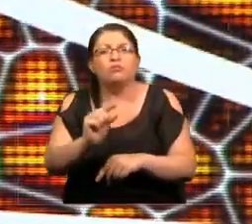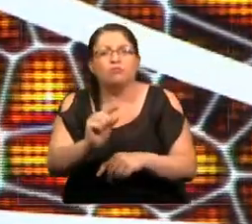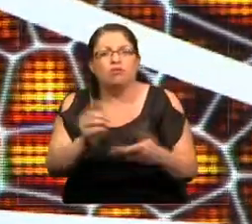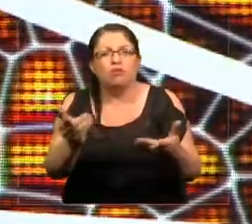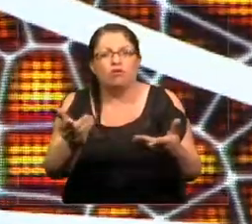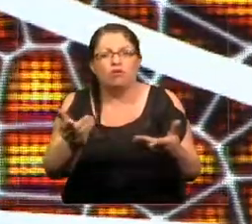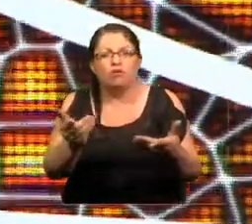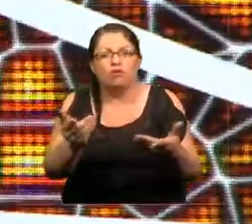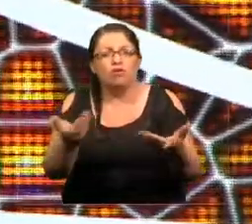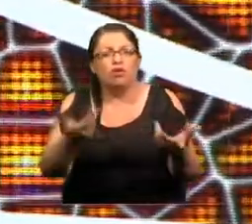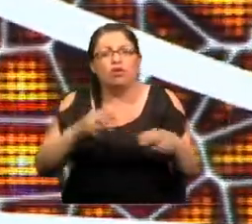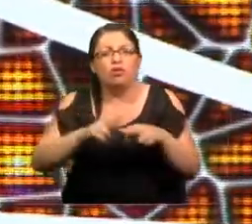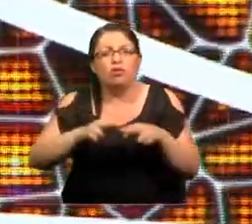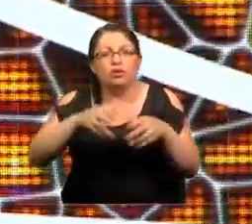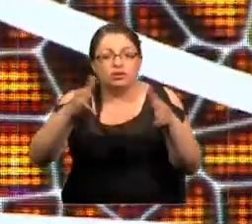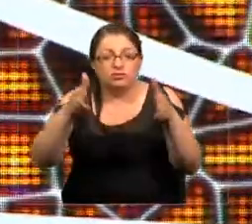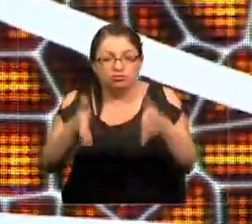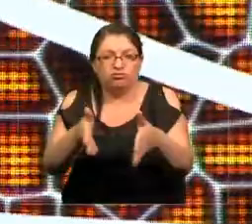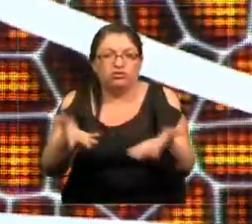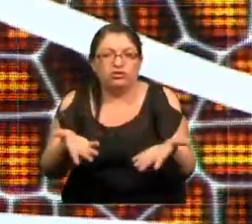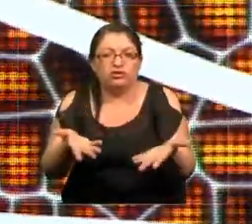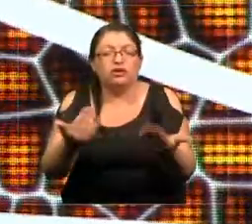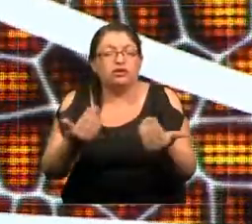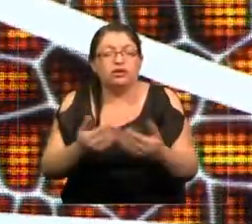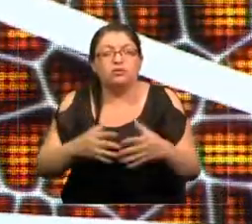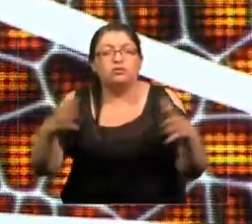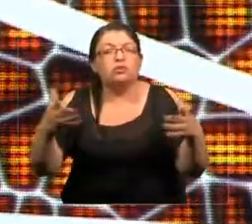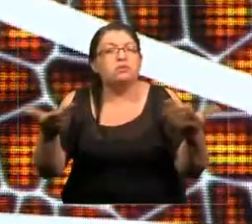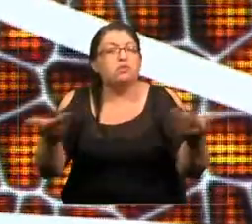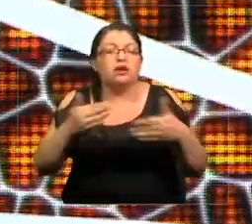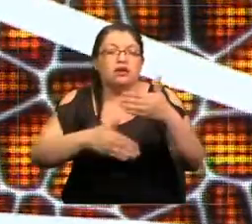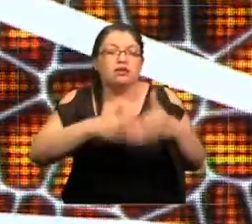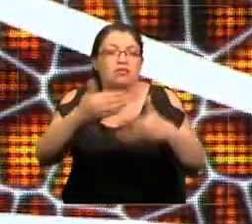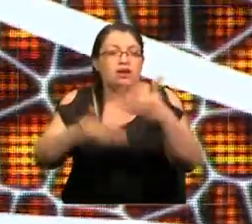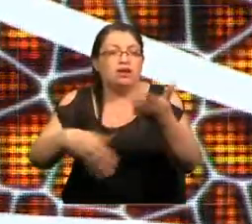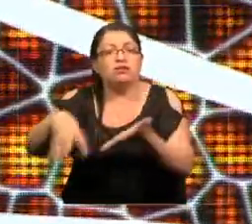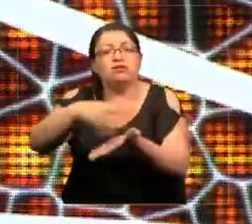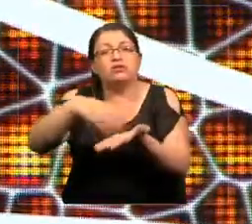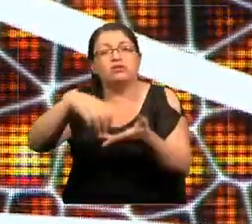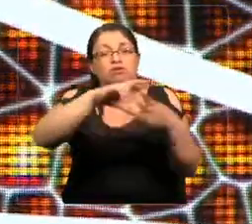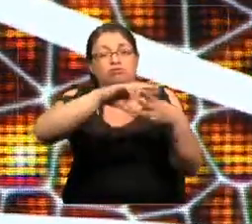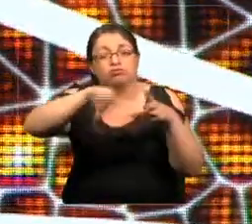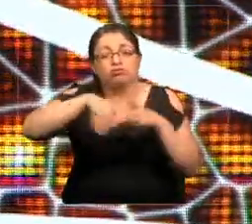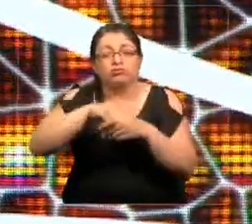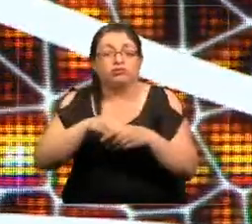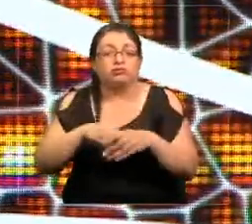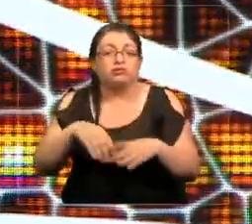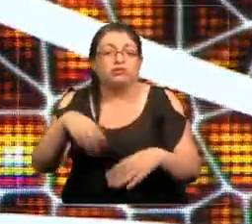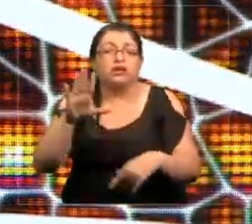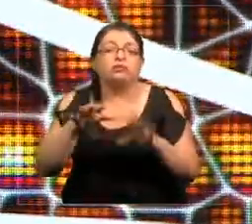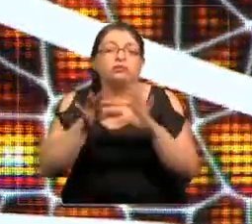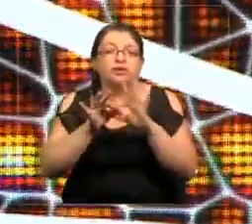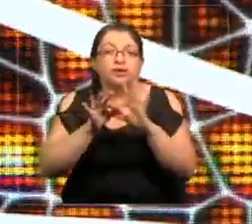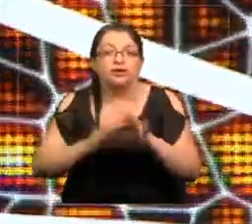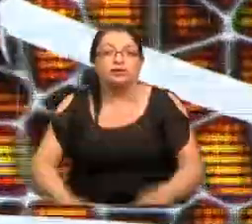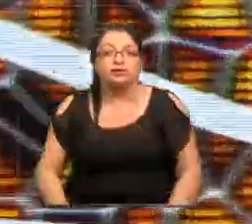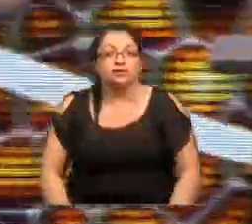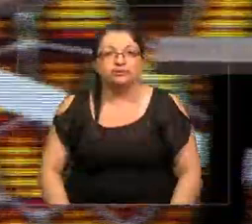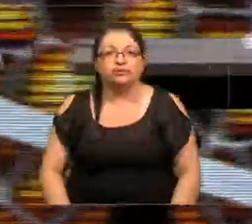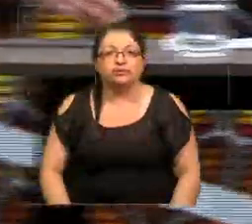frente de acción totalmente necesario para avanzar hacia las ciudades más sostenibles muchas gracias